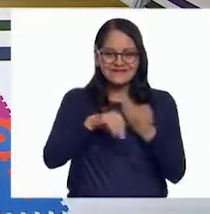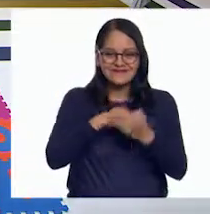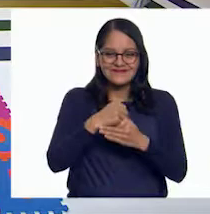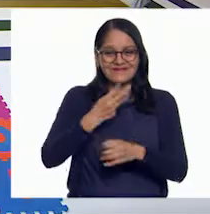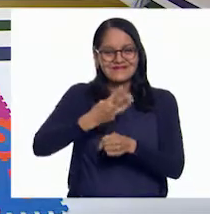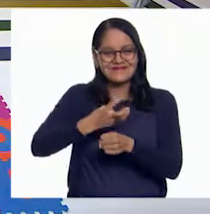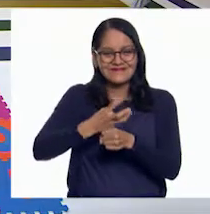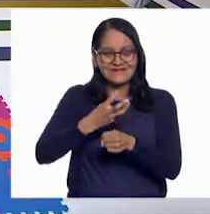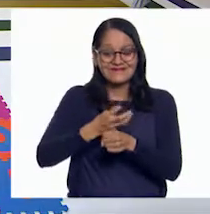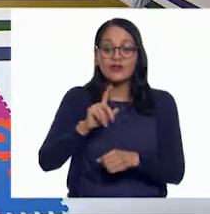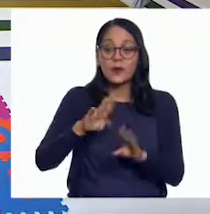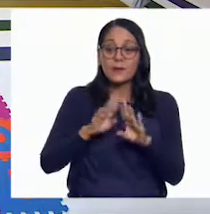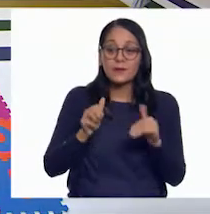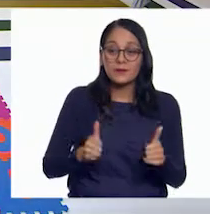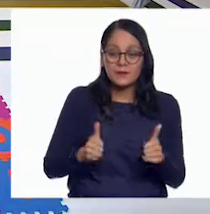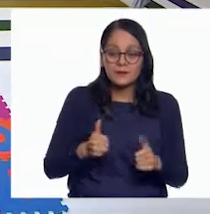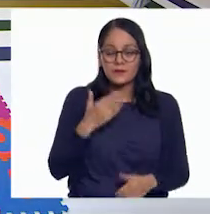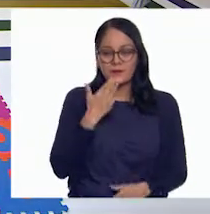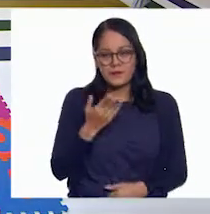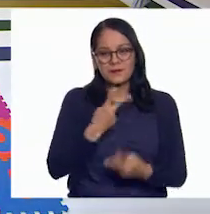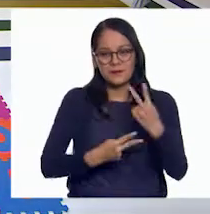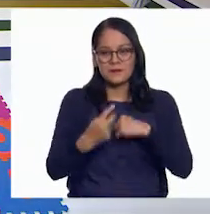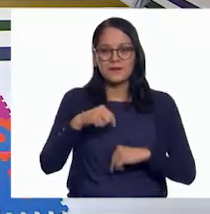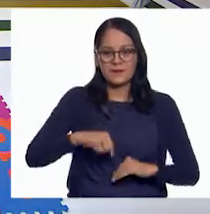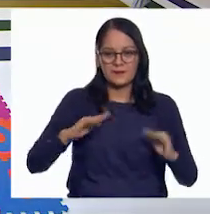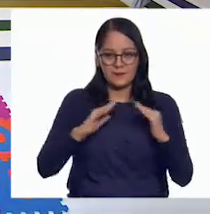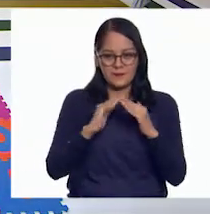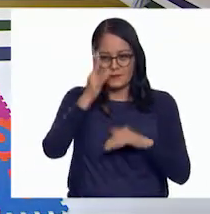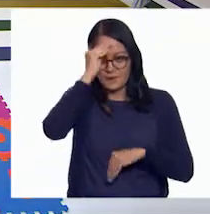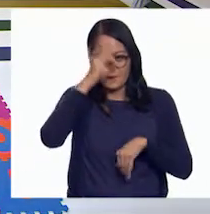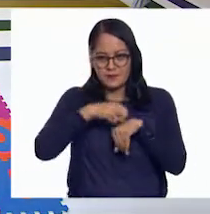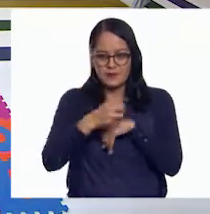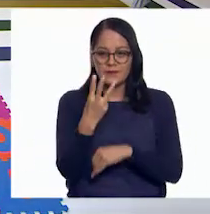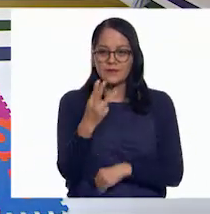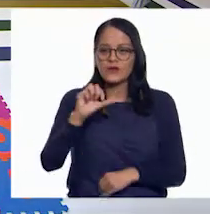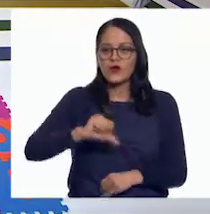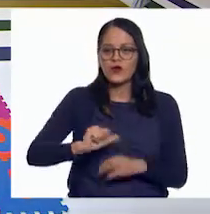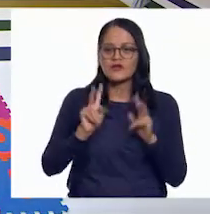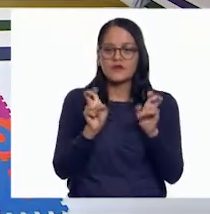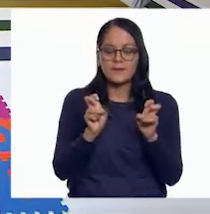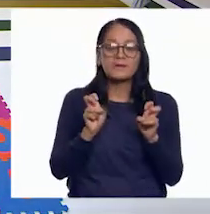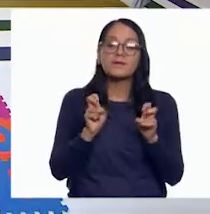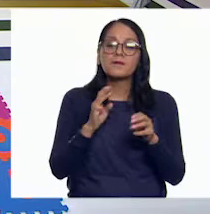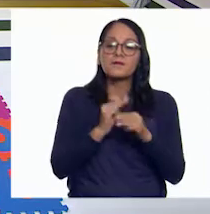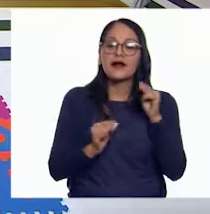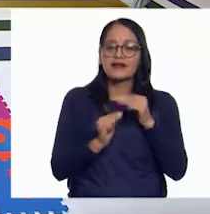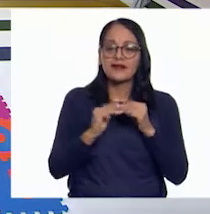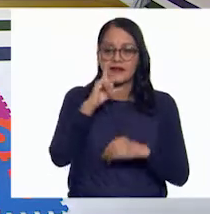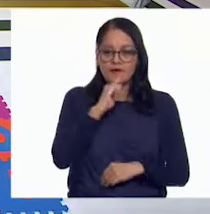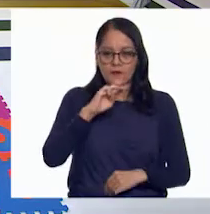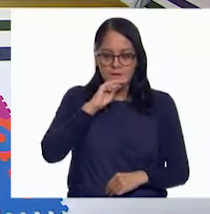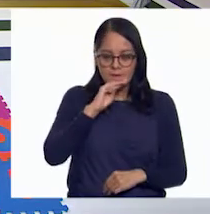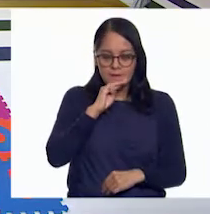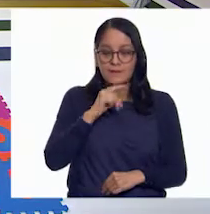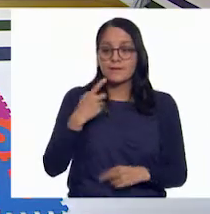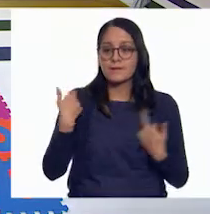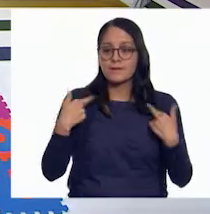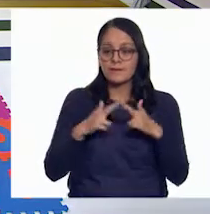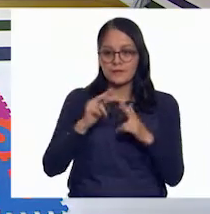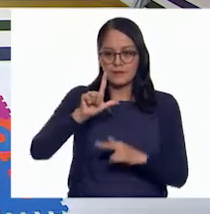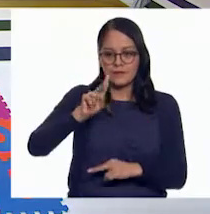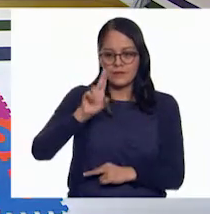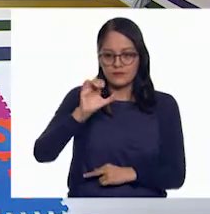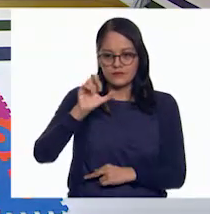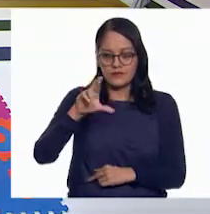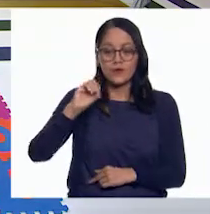tercero de primaria, ¿cómo están? Les doy la bienvenida a Aprende en Casa 3, a la clase de lengua materna con la maestra Lucero. Esta clase va a estar